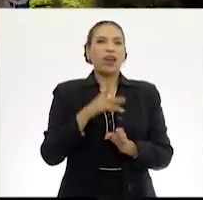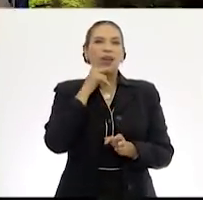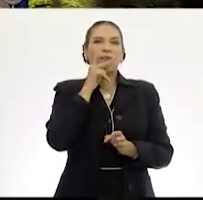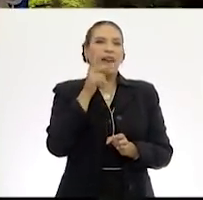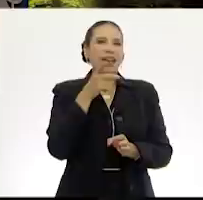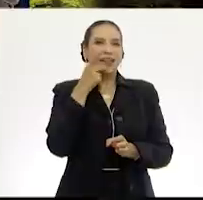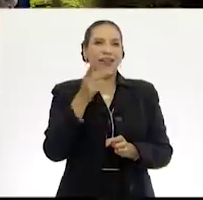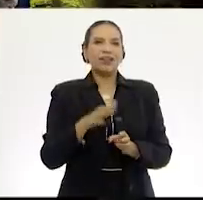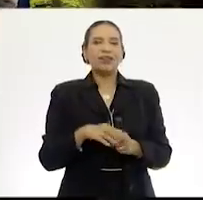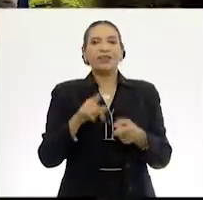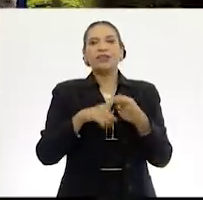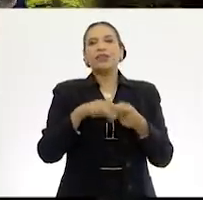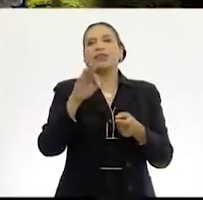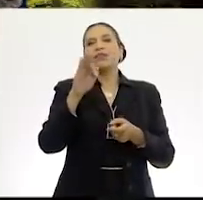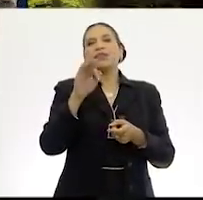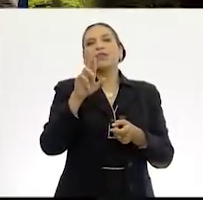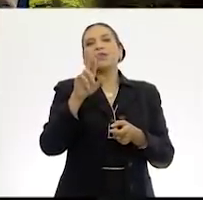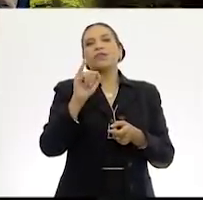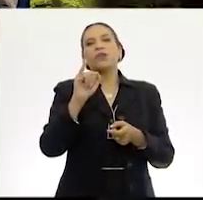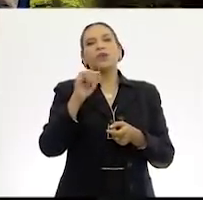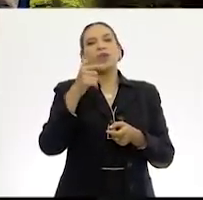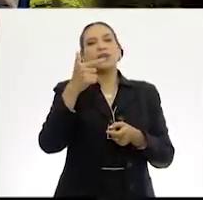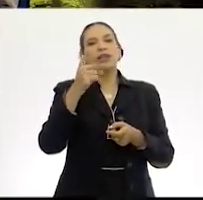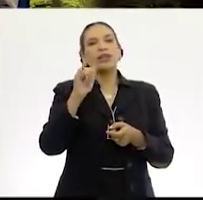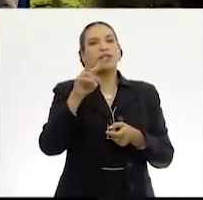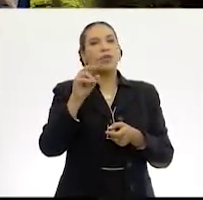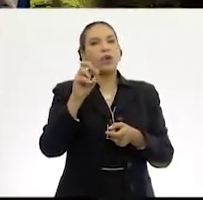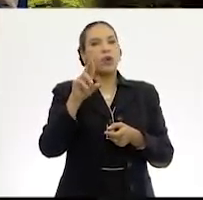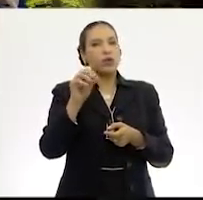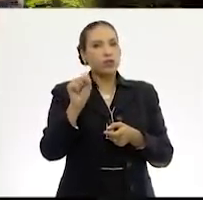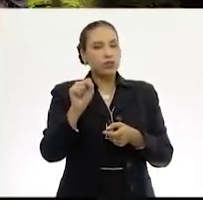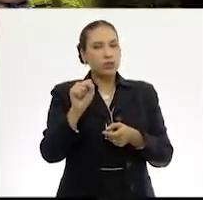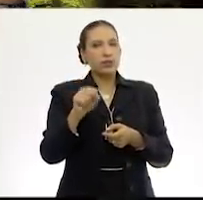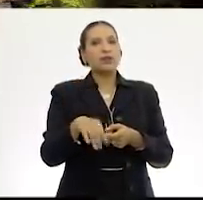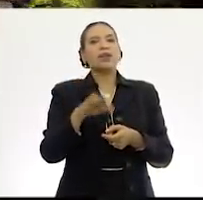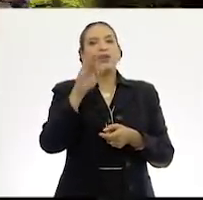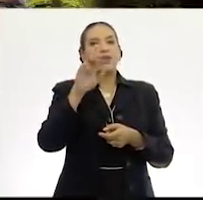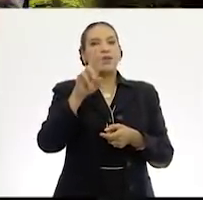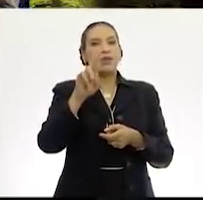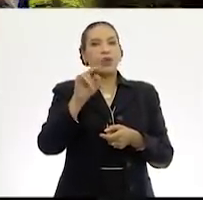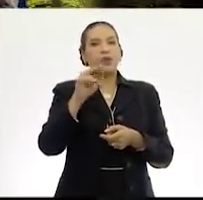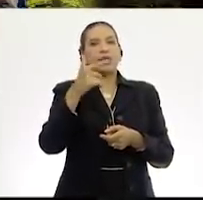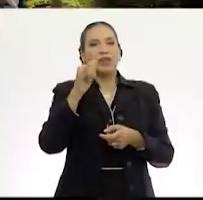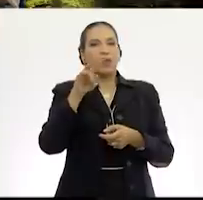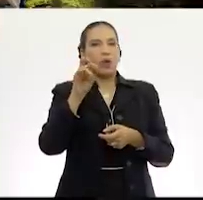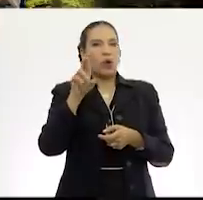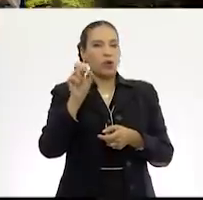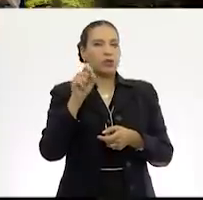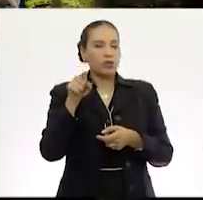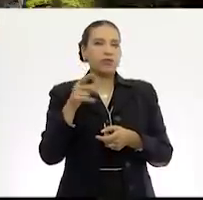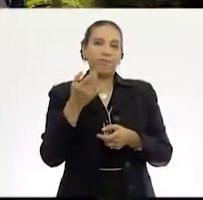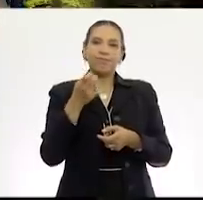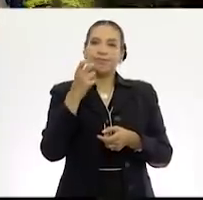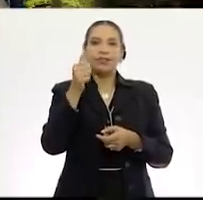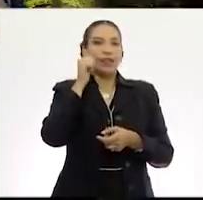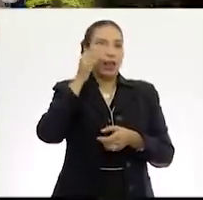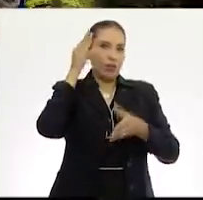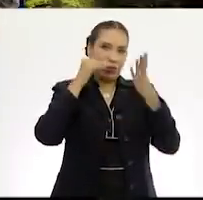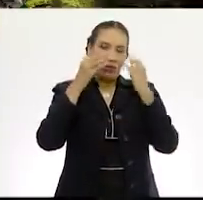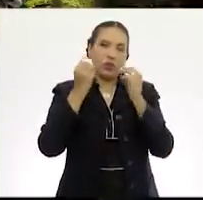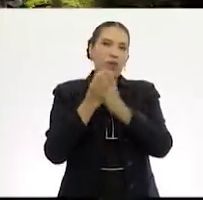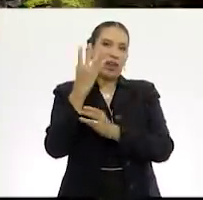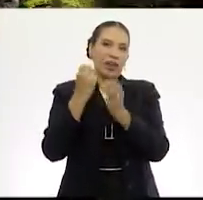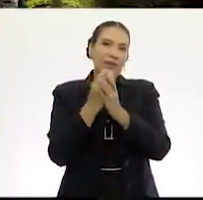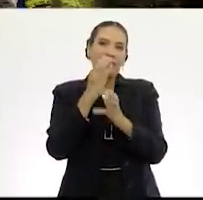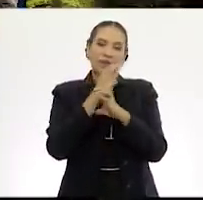pronunciación. ¿Frugívoro o frugívoro? Es frugívoro. Frugívoro. Exactamente, Ale. Siempre aprendemos